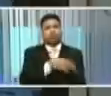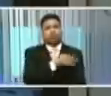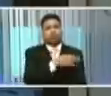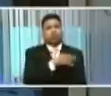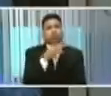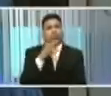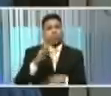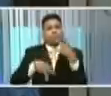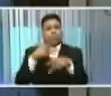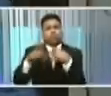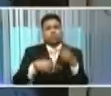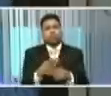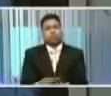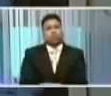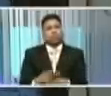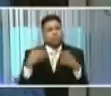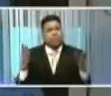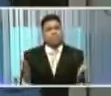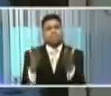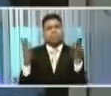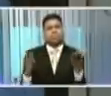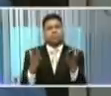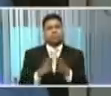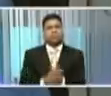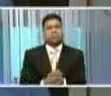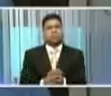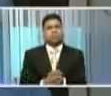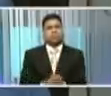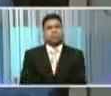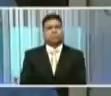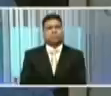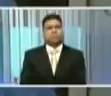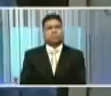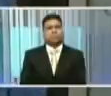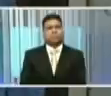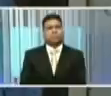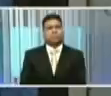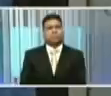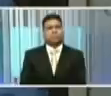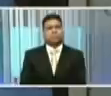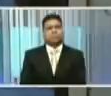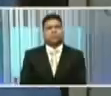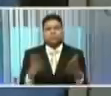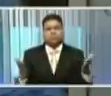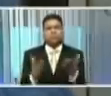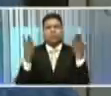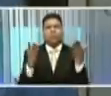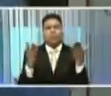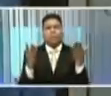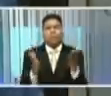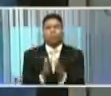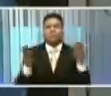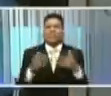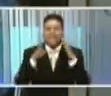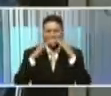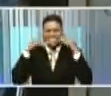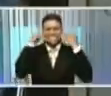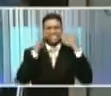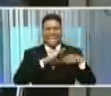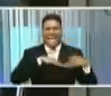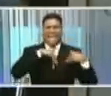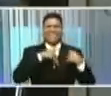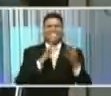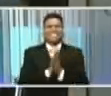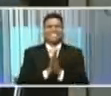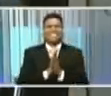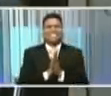socioproductivos y se motiven así como se acaban de amotinar, que digo, motivar la misión José